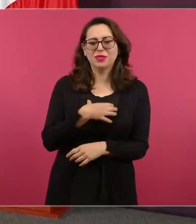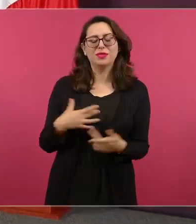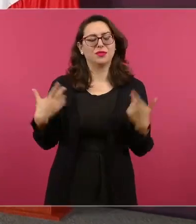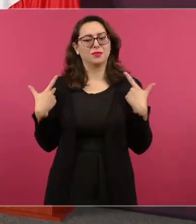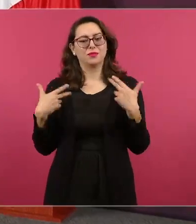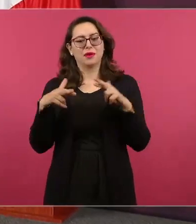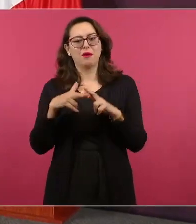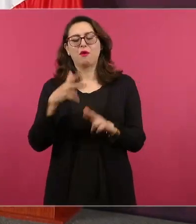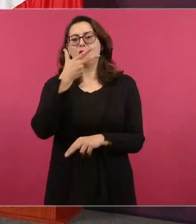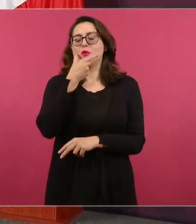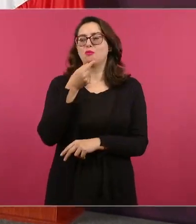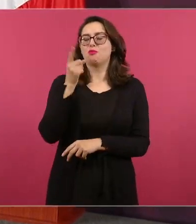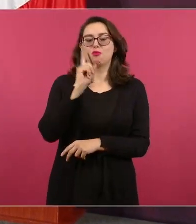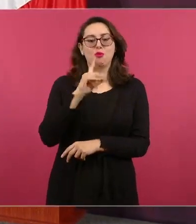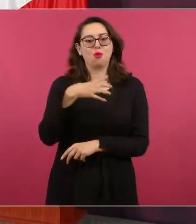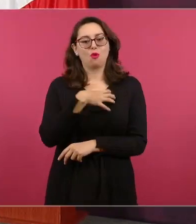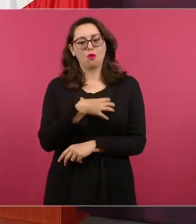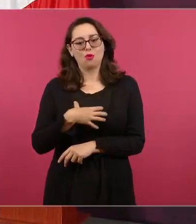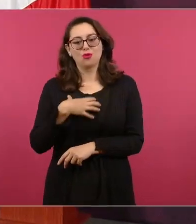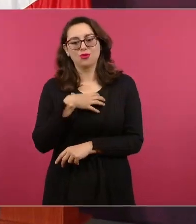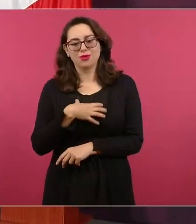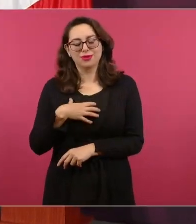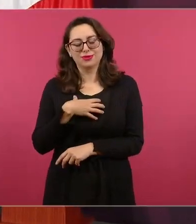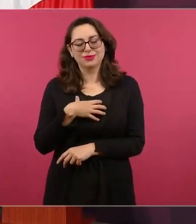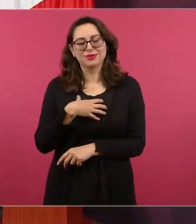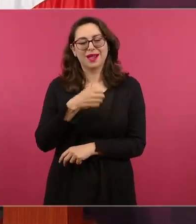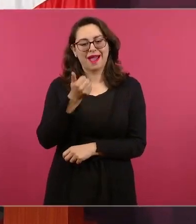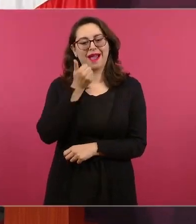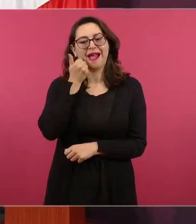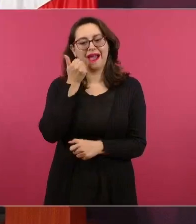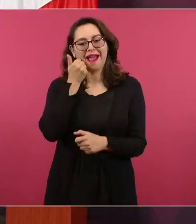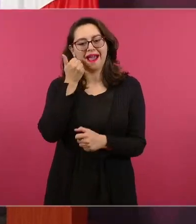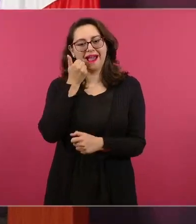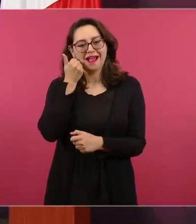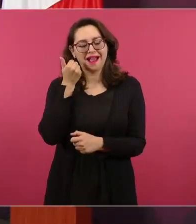maestras, y también están contentos